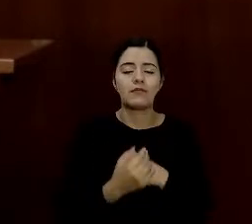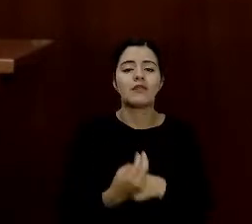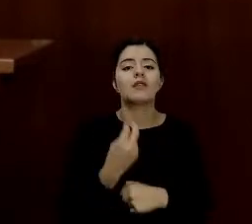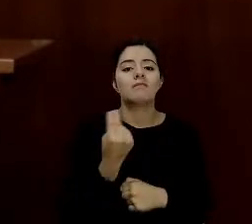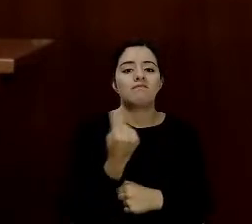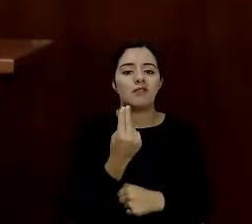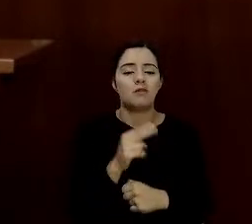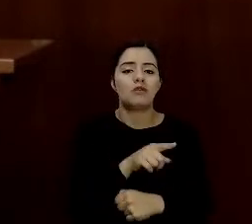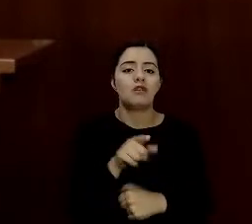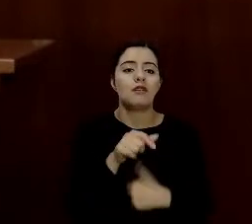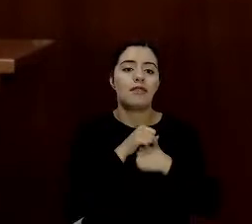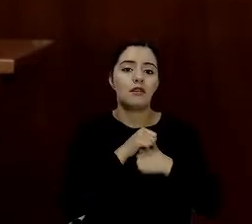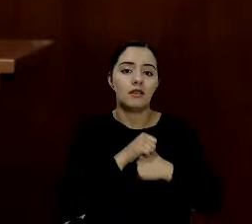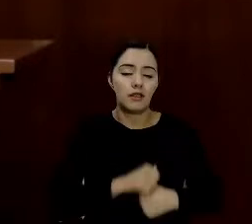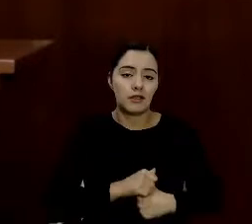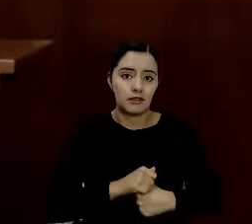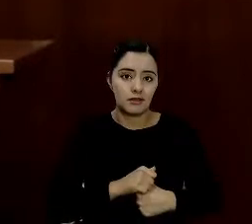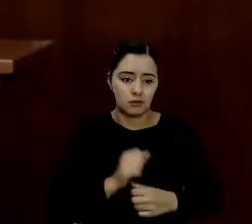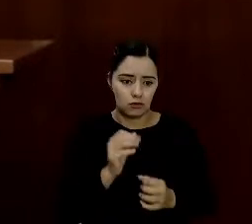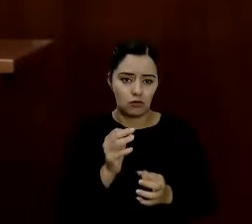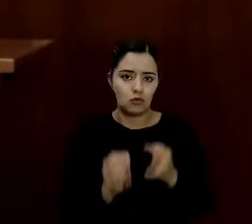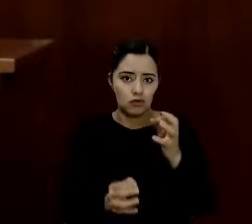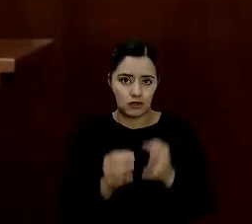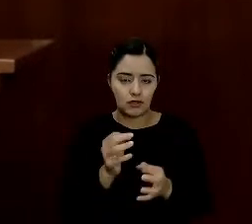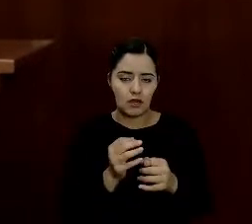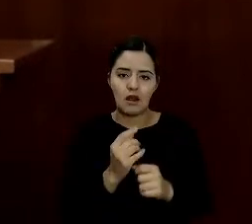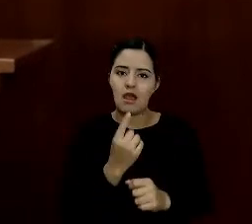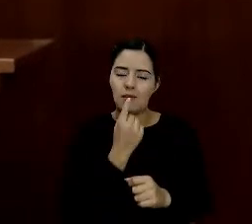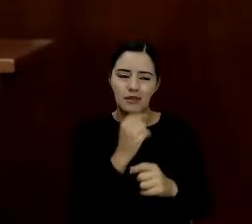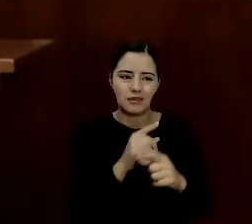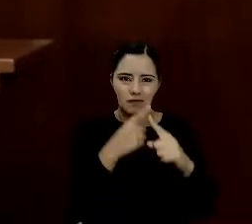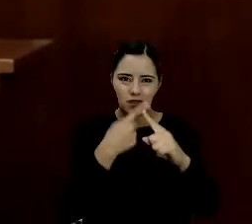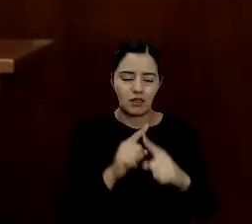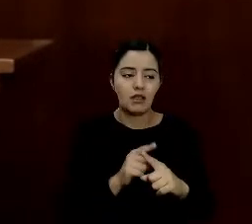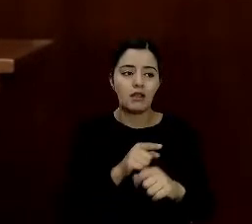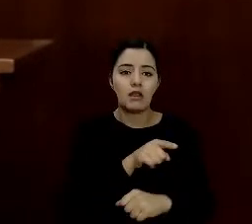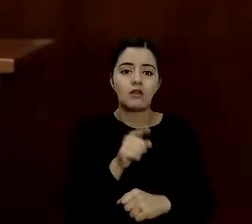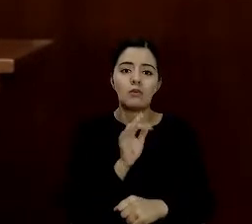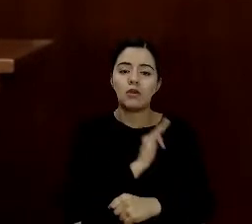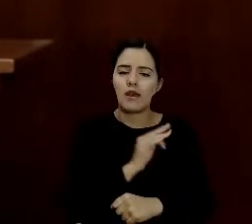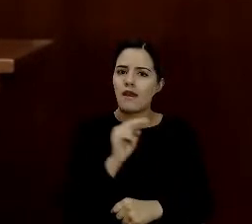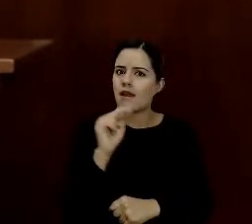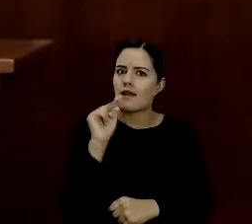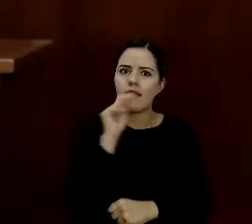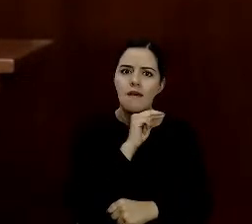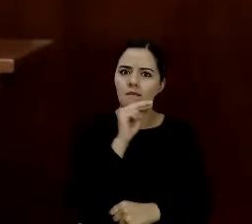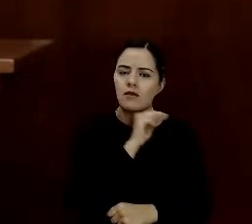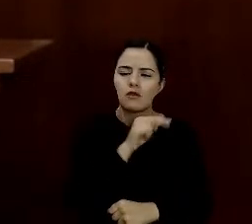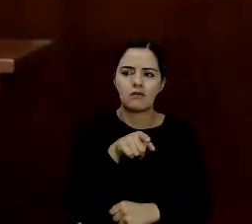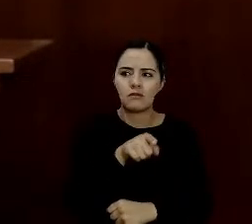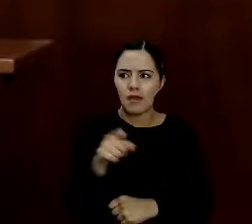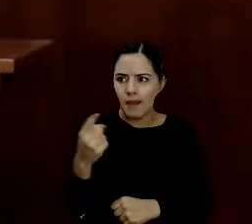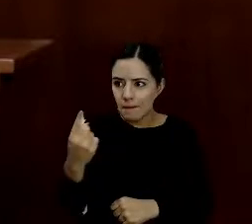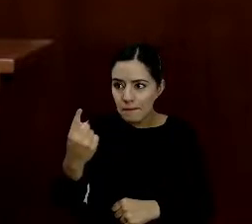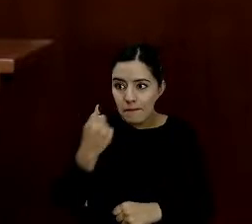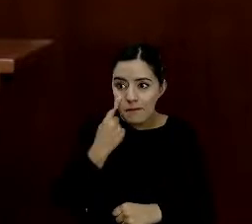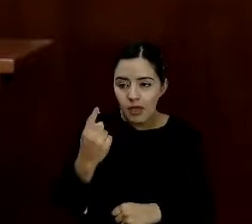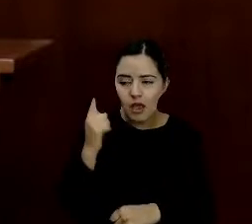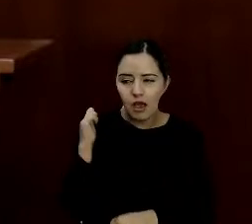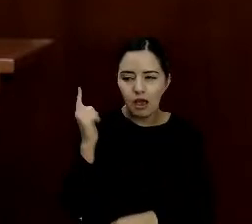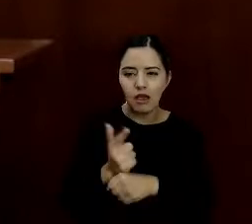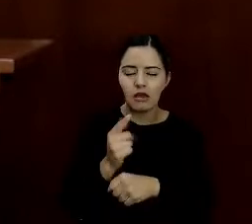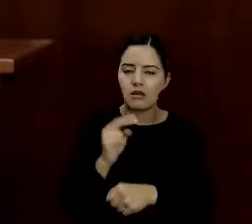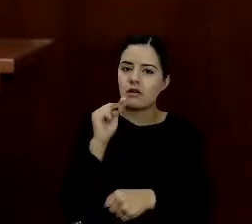permitan a las autoridades judiciales actuar de manera inmediata ante la comisión de este delito que